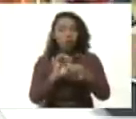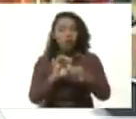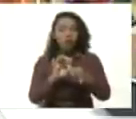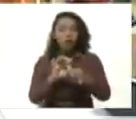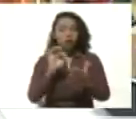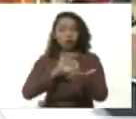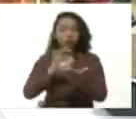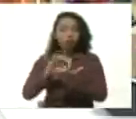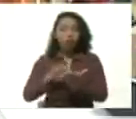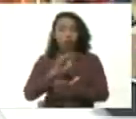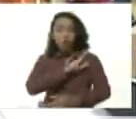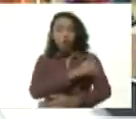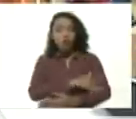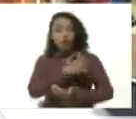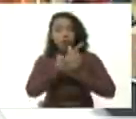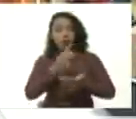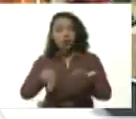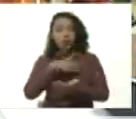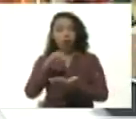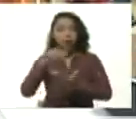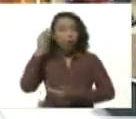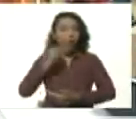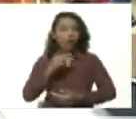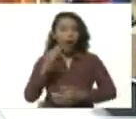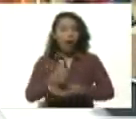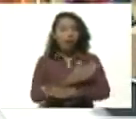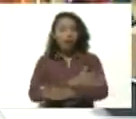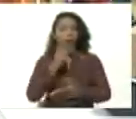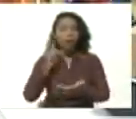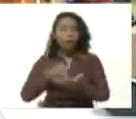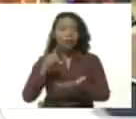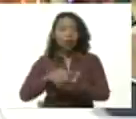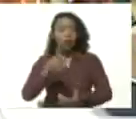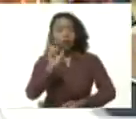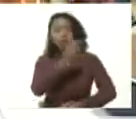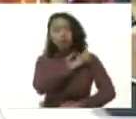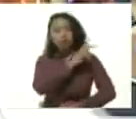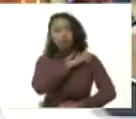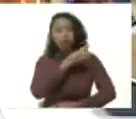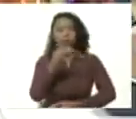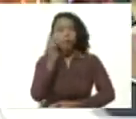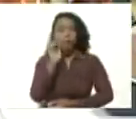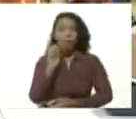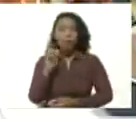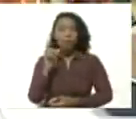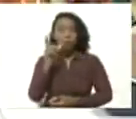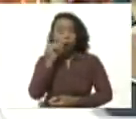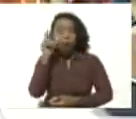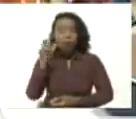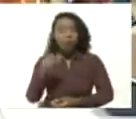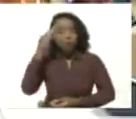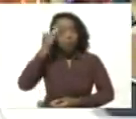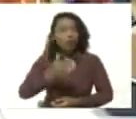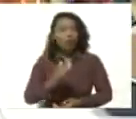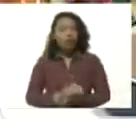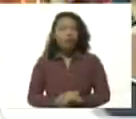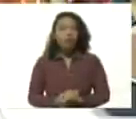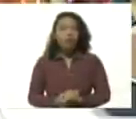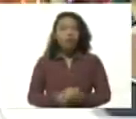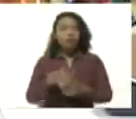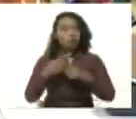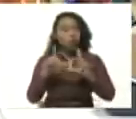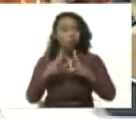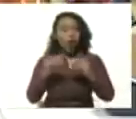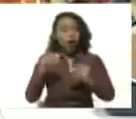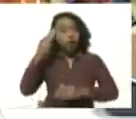Armada Nacional Bolivariana, ante la presencia del general Vladimir Padrino, el general Hernández Lares y todo el alto